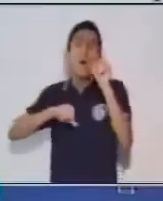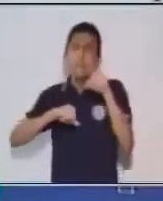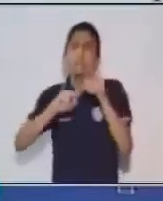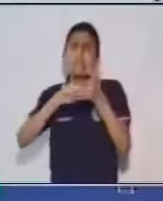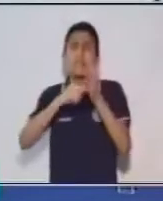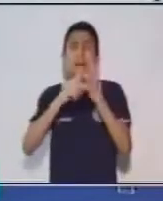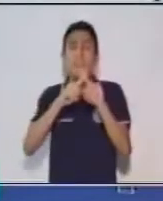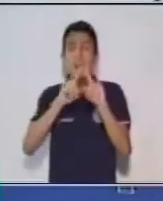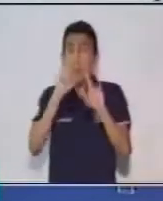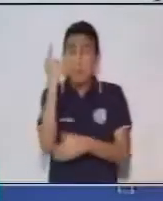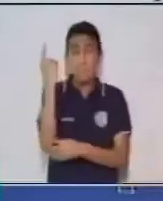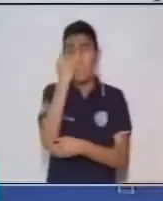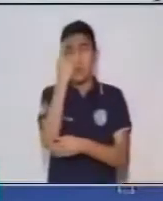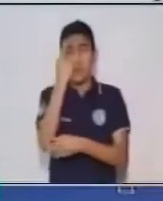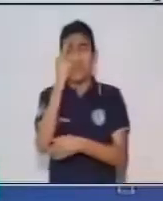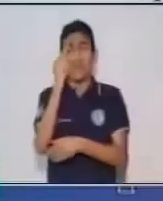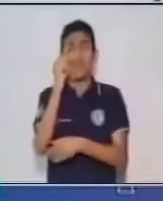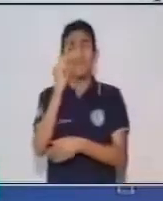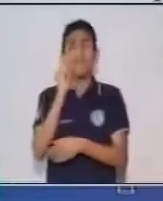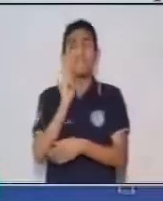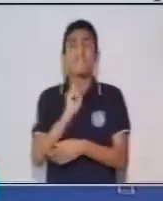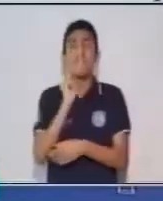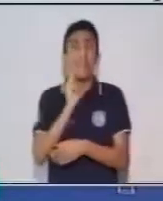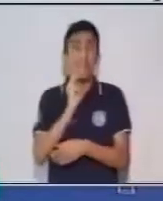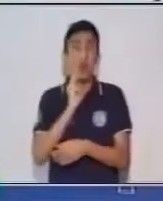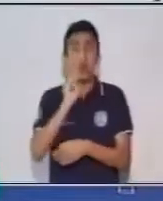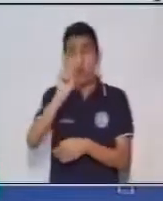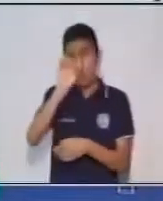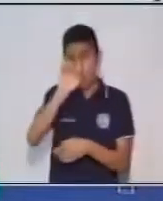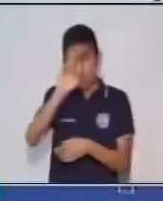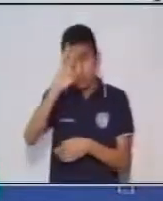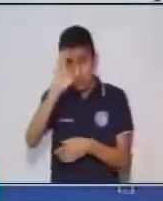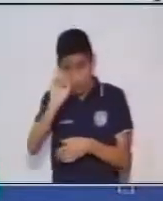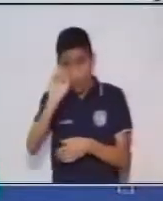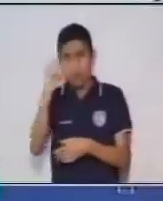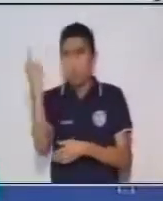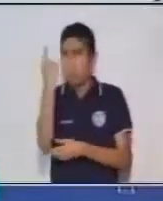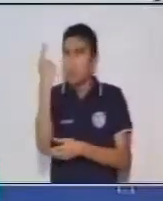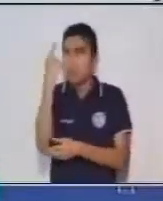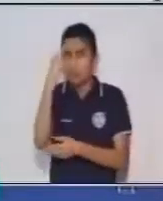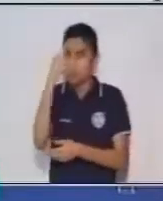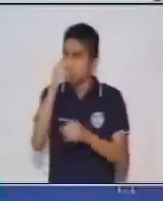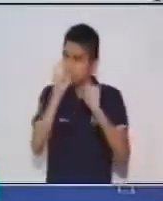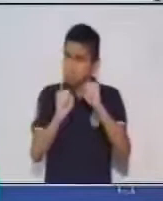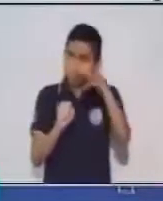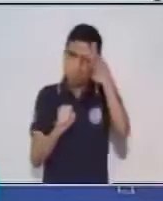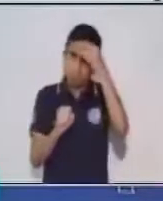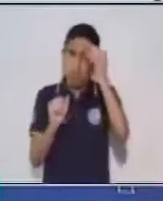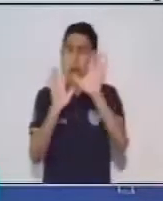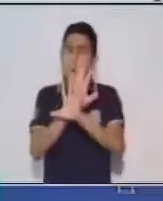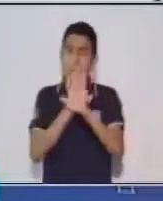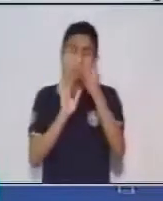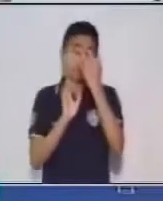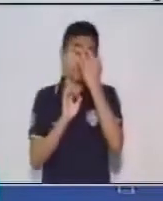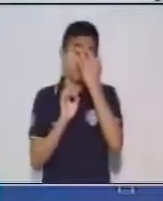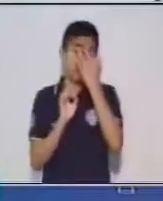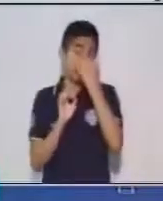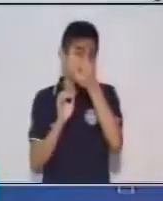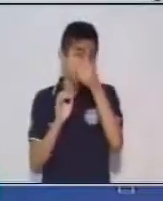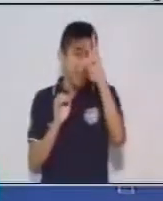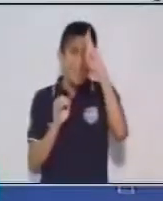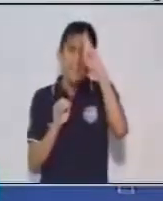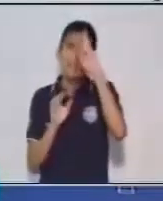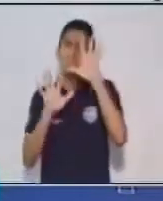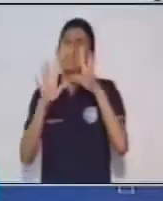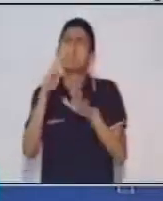el verbo es una parte central para poder expresar nosotros lo que estamos diciendo. ¿Te recuerdas de